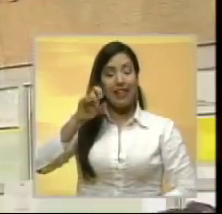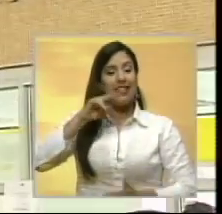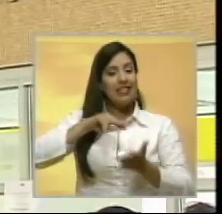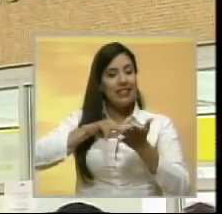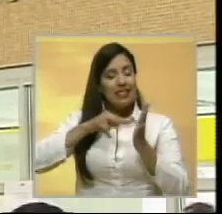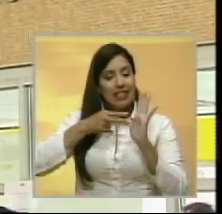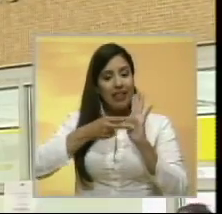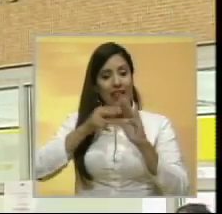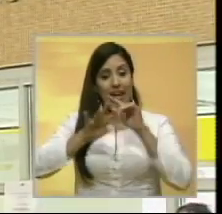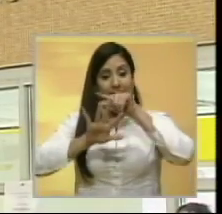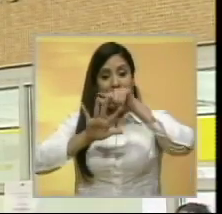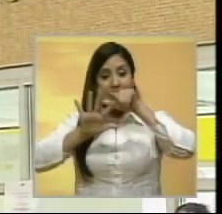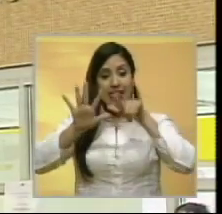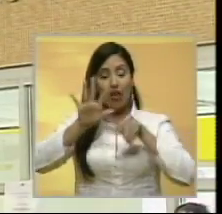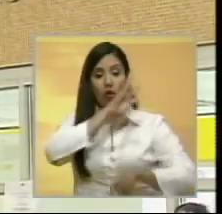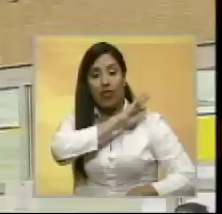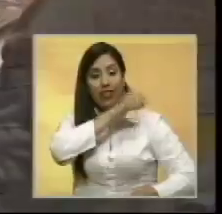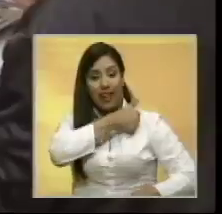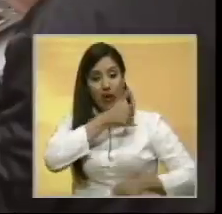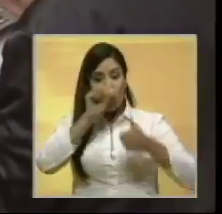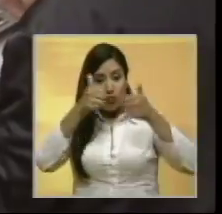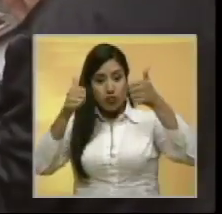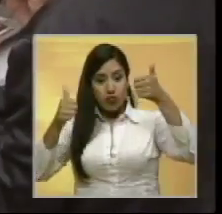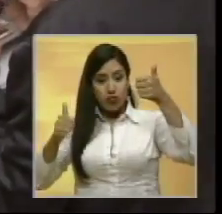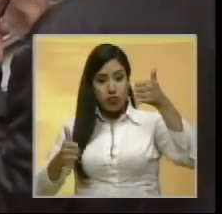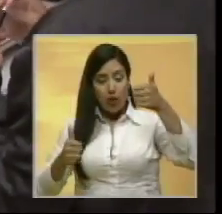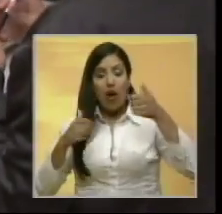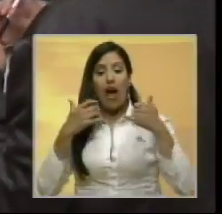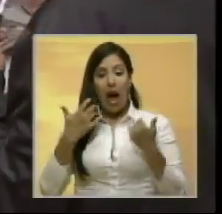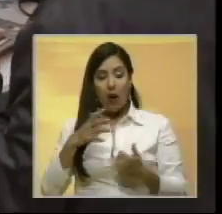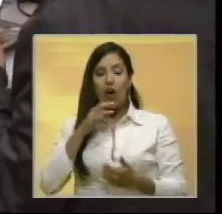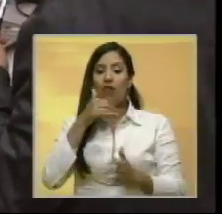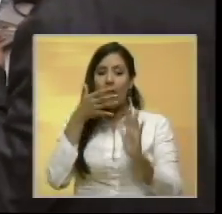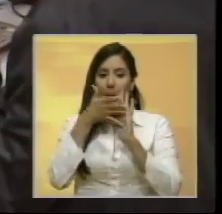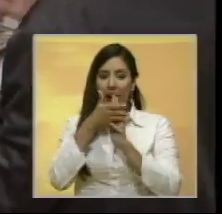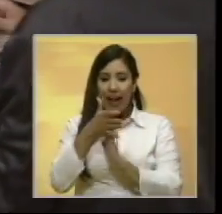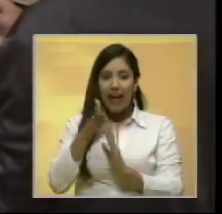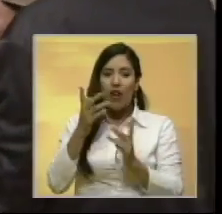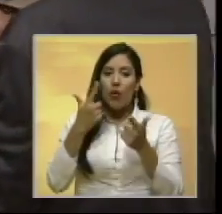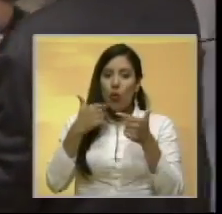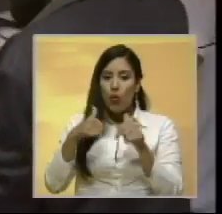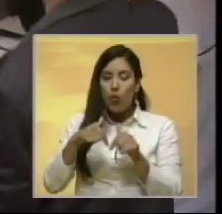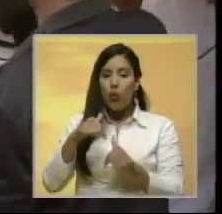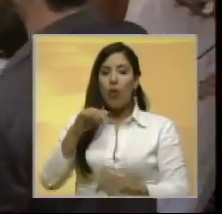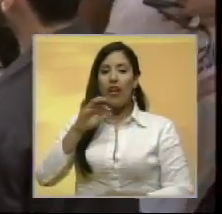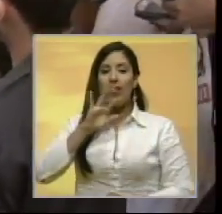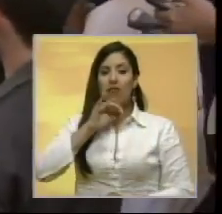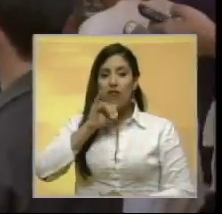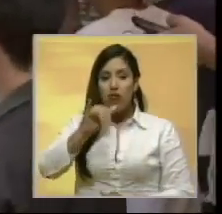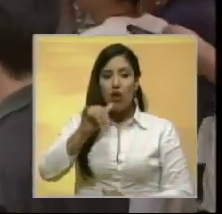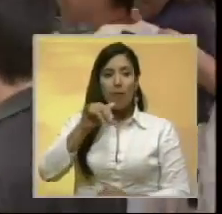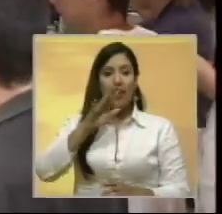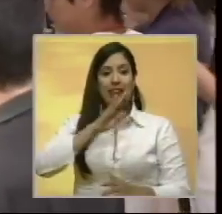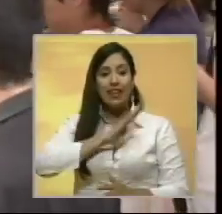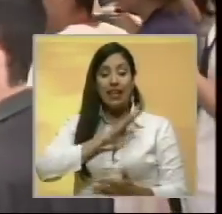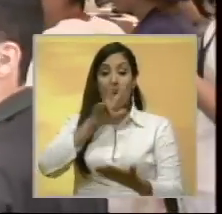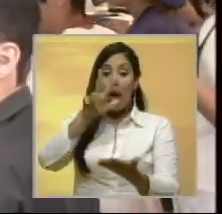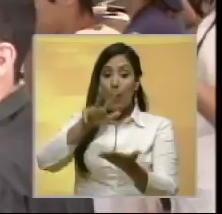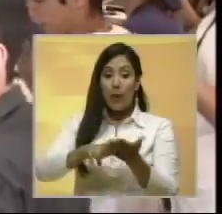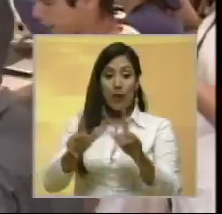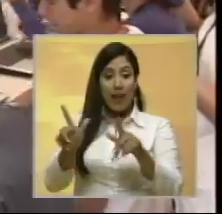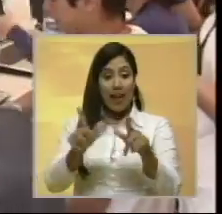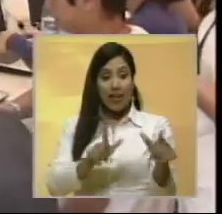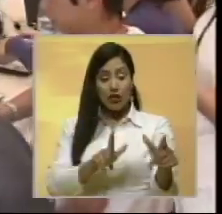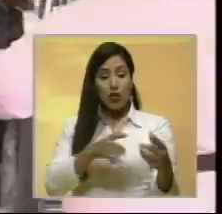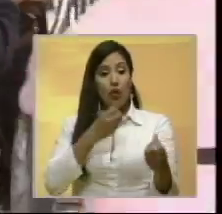compuesto por los 5 rectores de este organismo, se pronuncie en torno a este informe que, de ser aprobado,